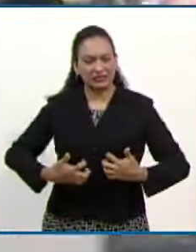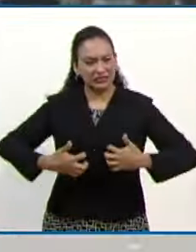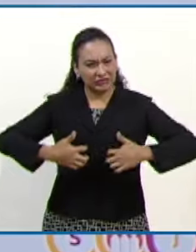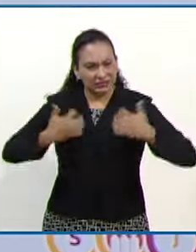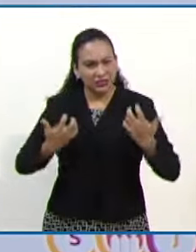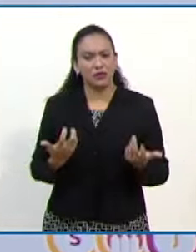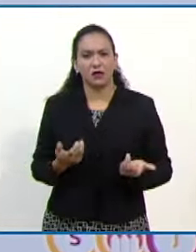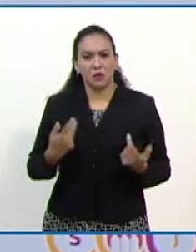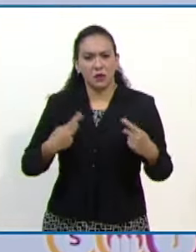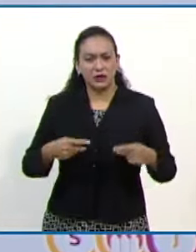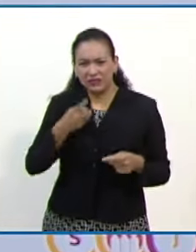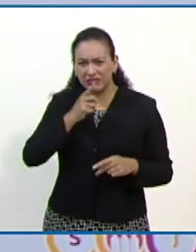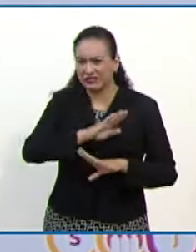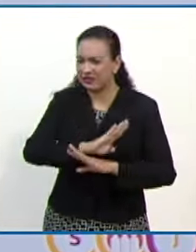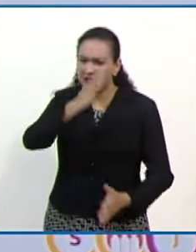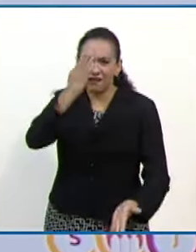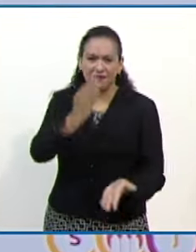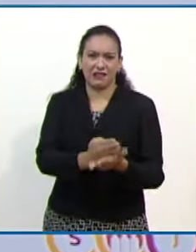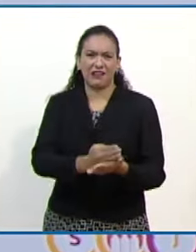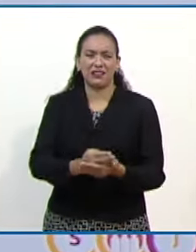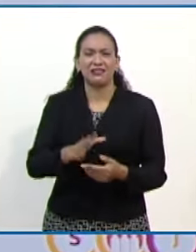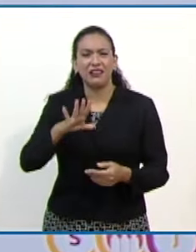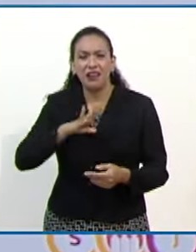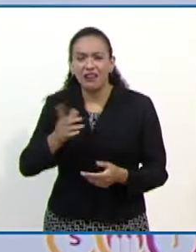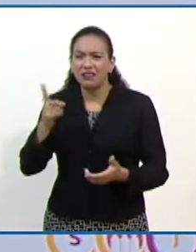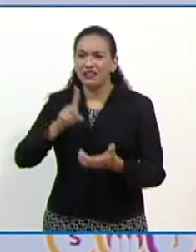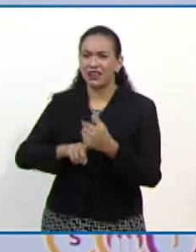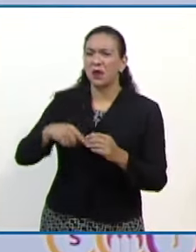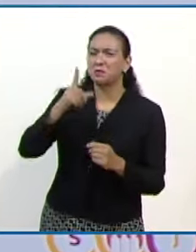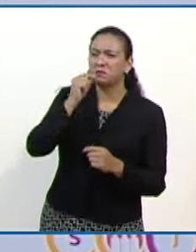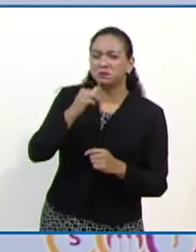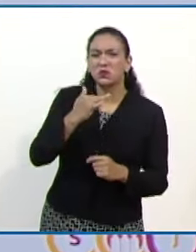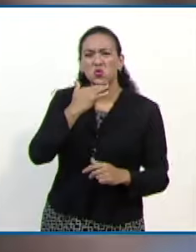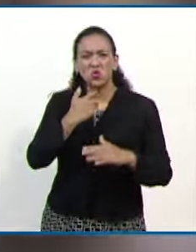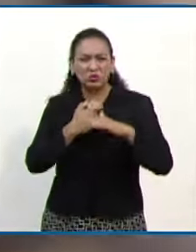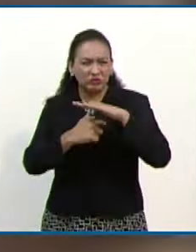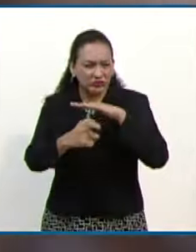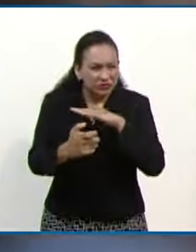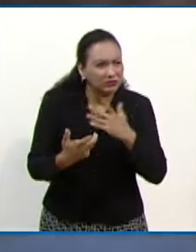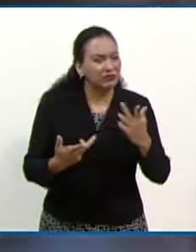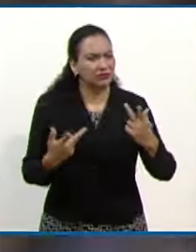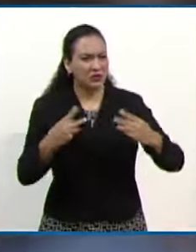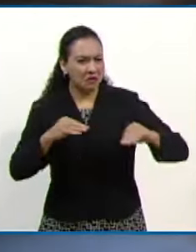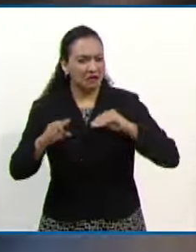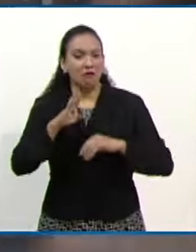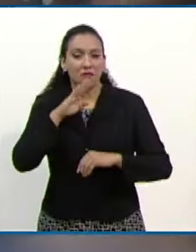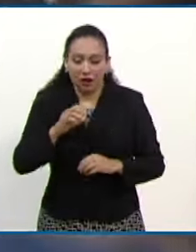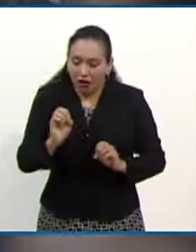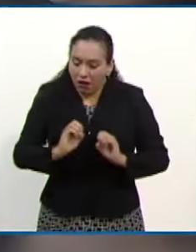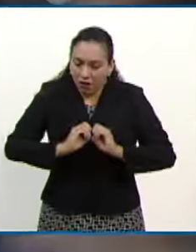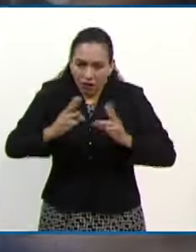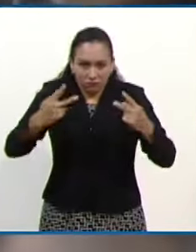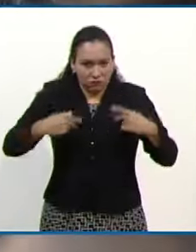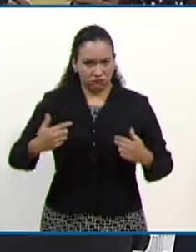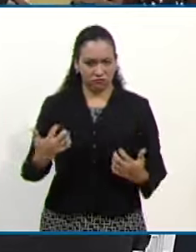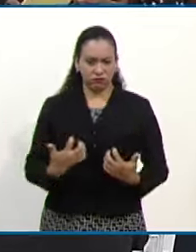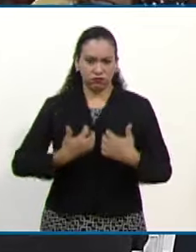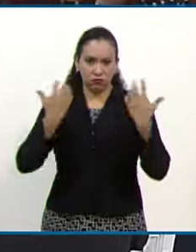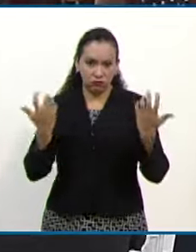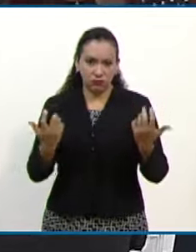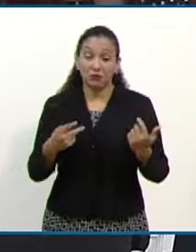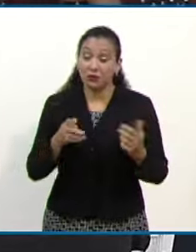que también existe un problema muy importante en la sociedad, que es la falta de cohesión y construcción en positivo desde uno